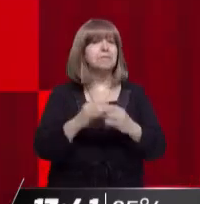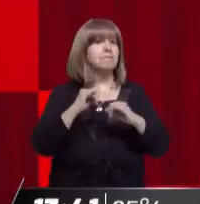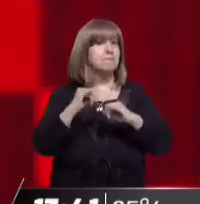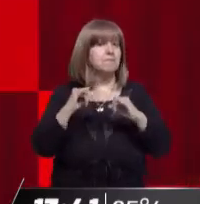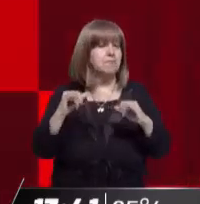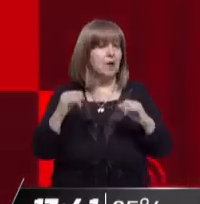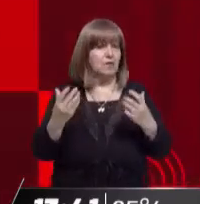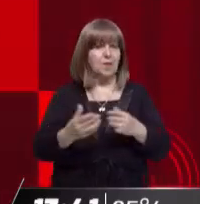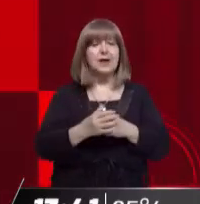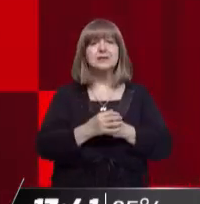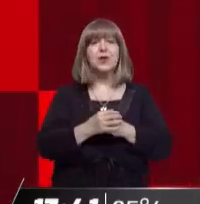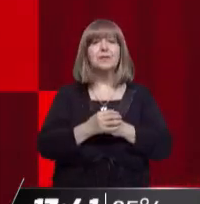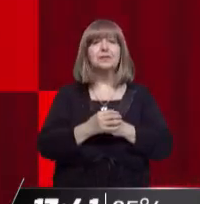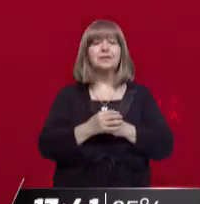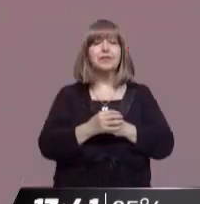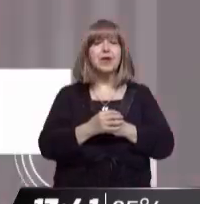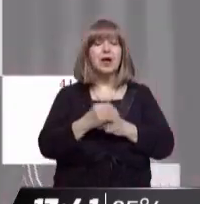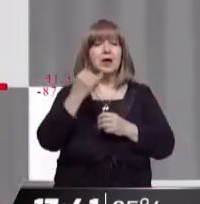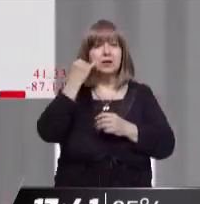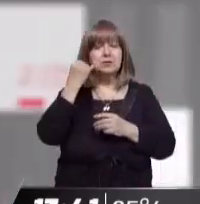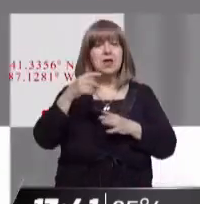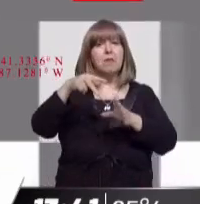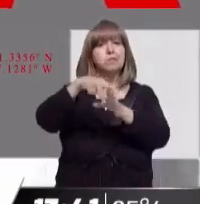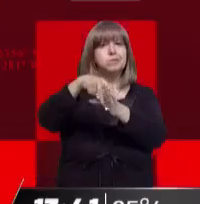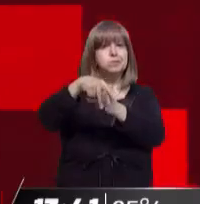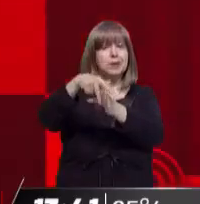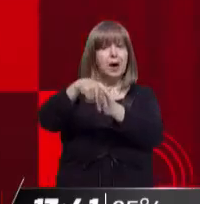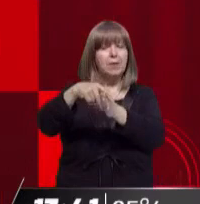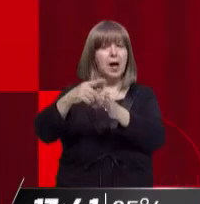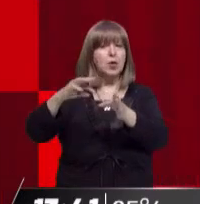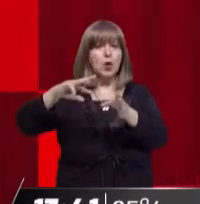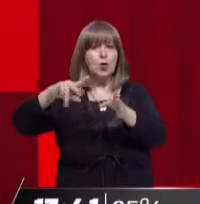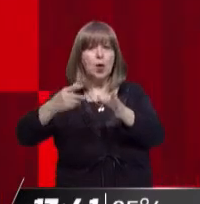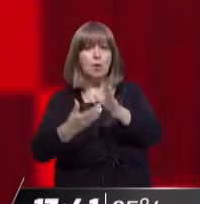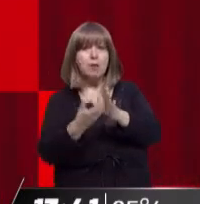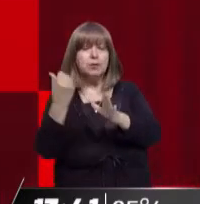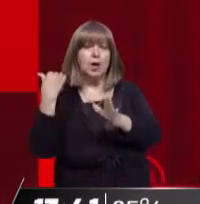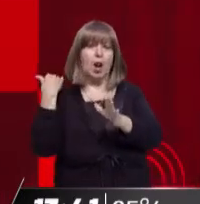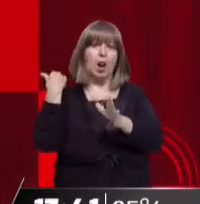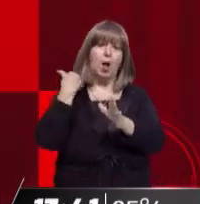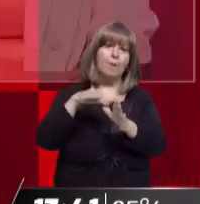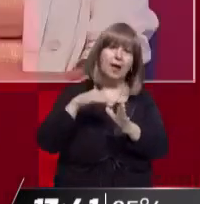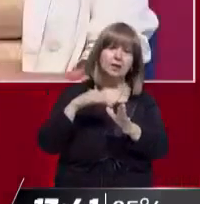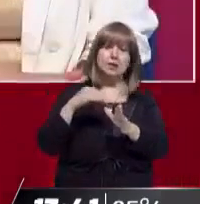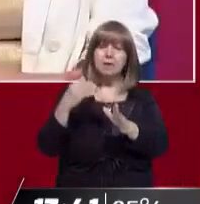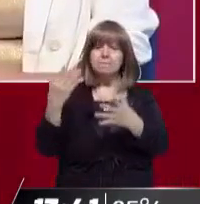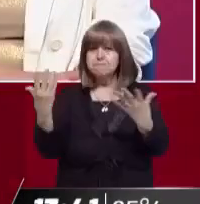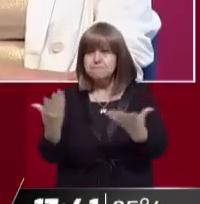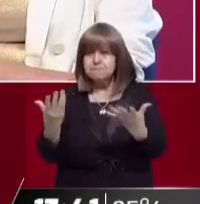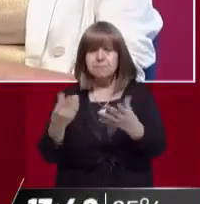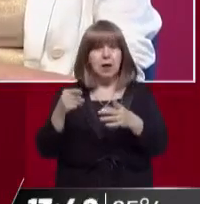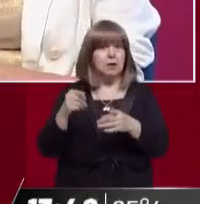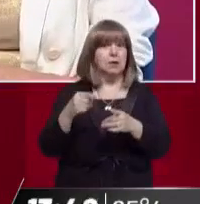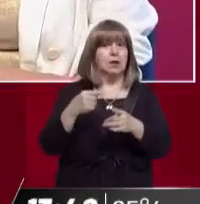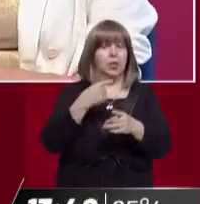atención con el tema que nos trae Oscar, faenamiento clandestino de caballos. ¿Cómo le va? Sergio, Noelia, ¿cómo están ustedes? Muy buen mediodía